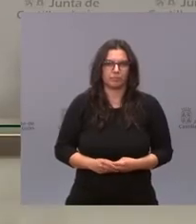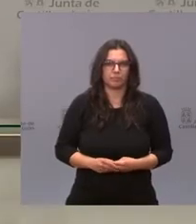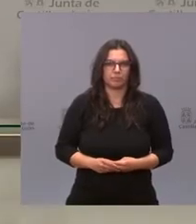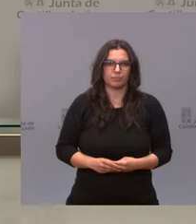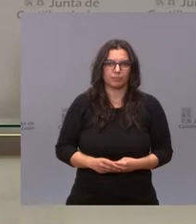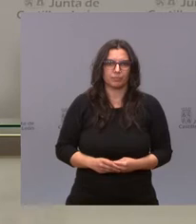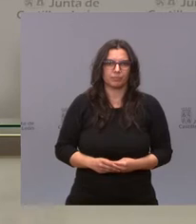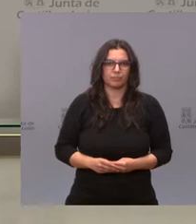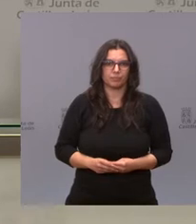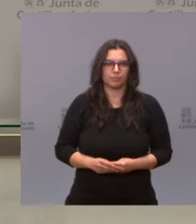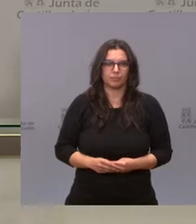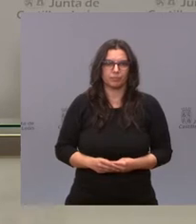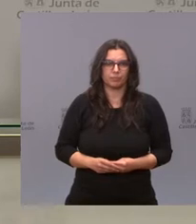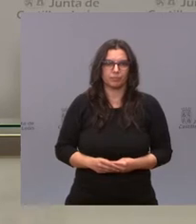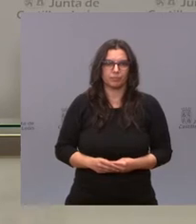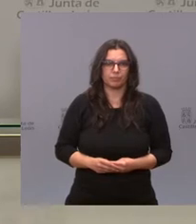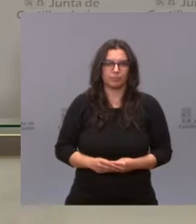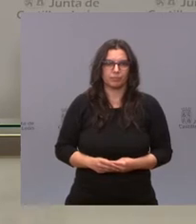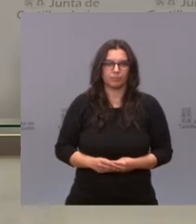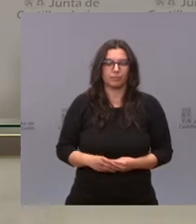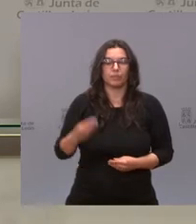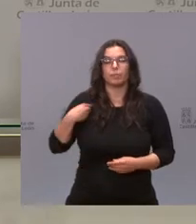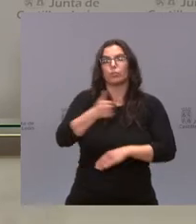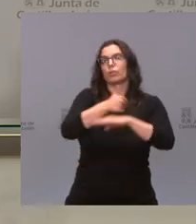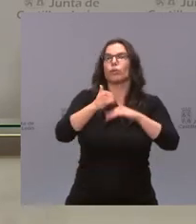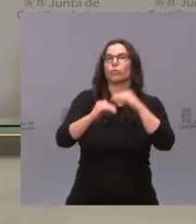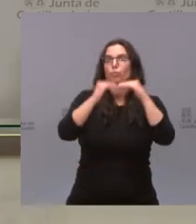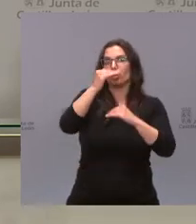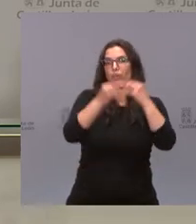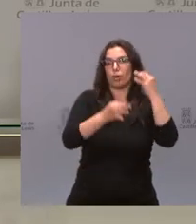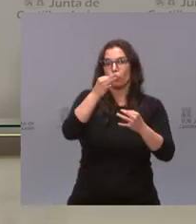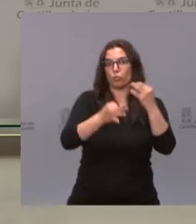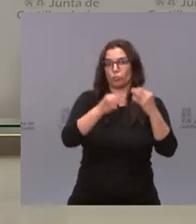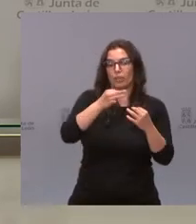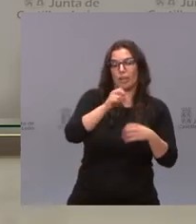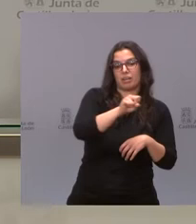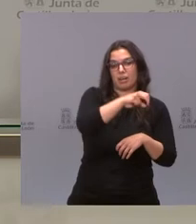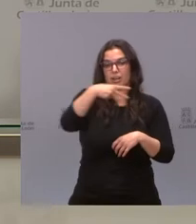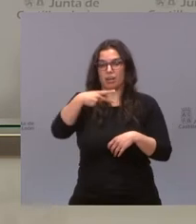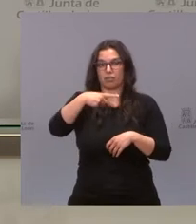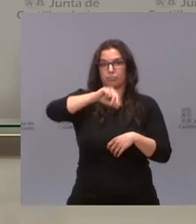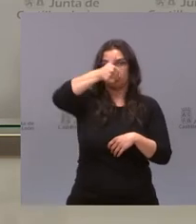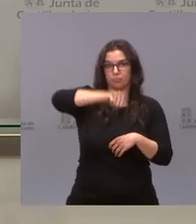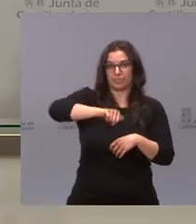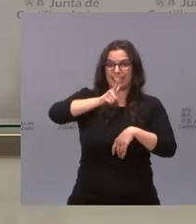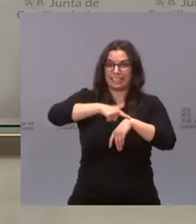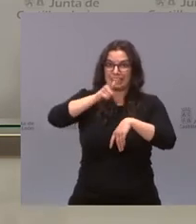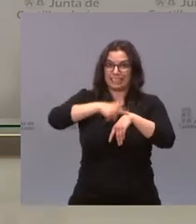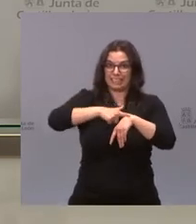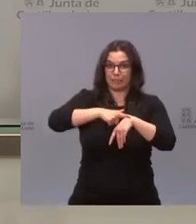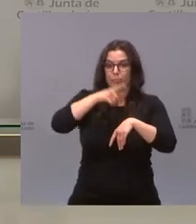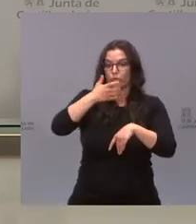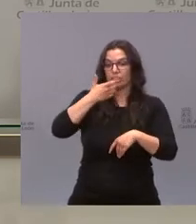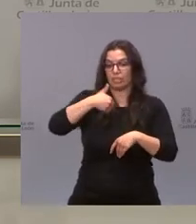¿Tienen de resolución del TSJ, de tiempo me refiero? Porque no sé si van a llegar a tiempo, el sábado se